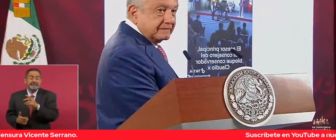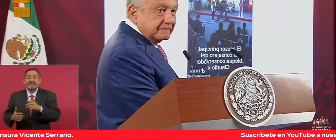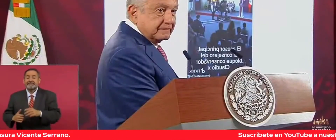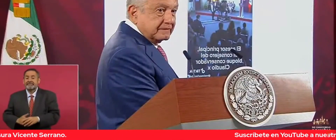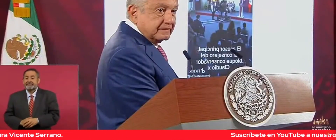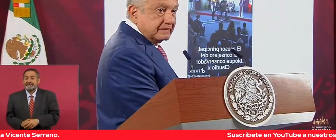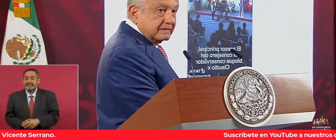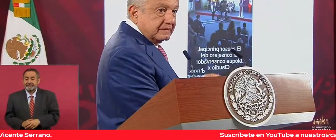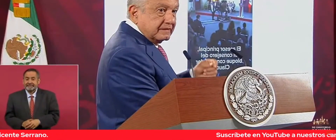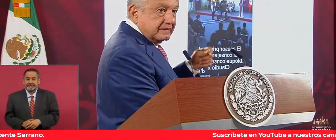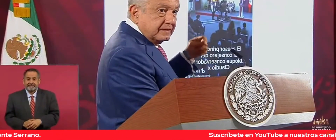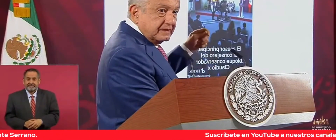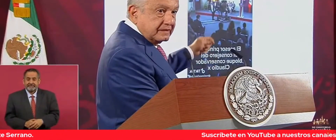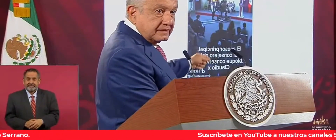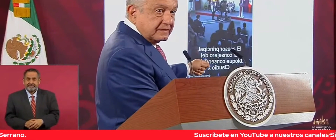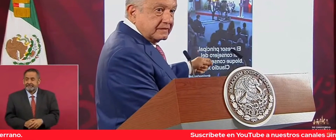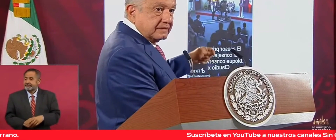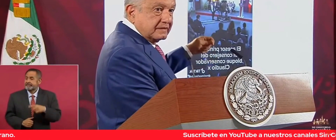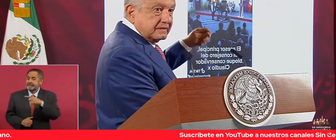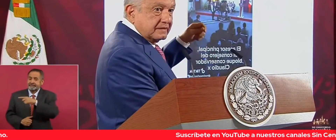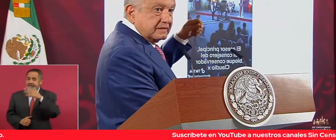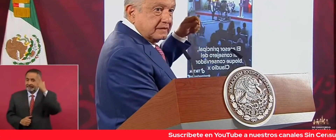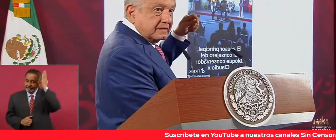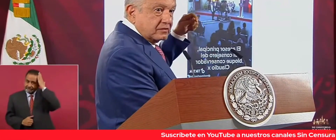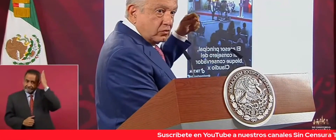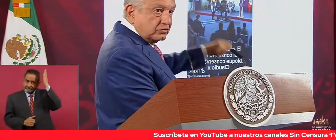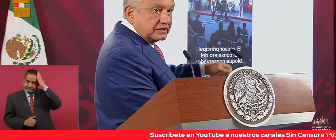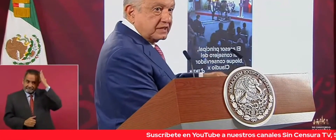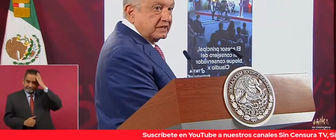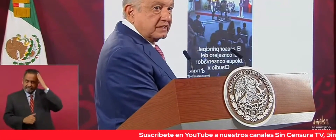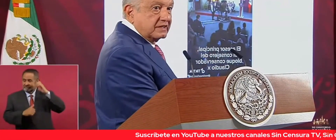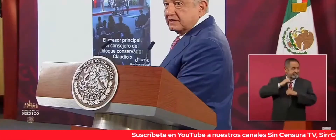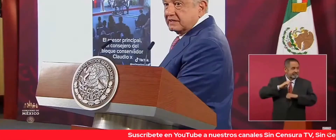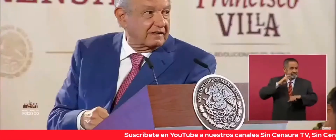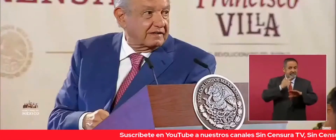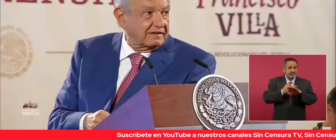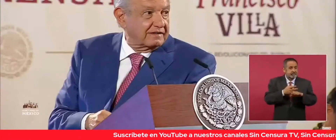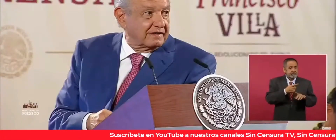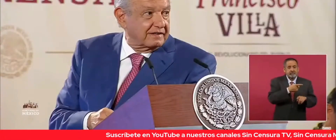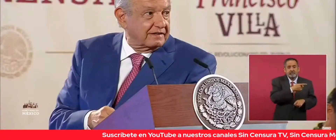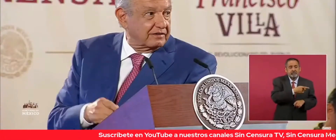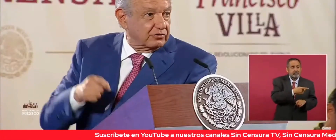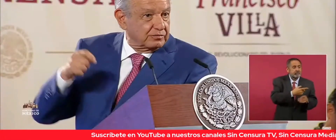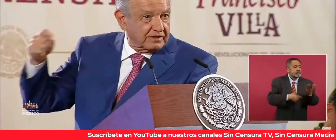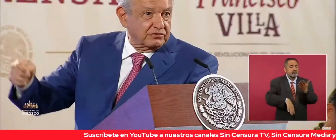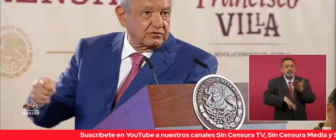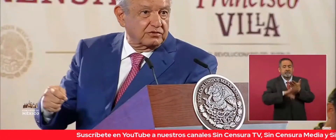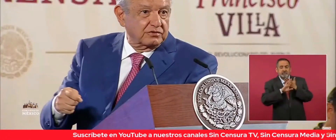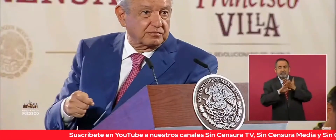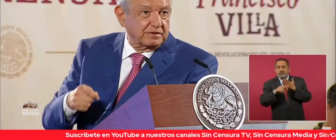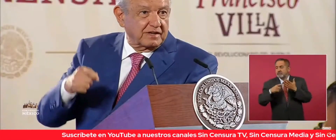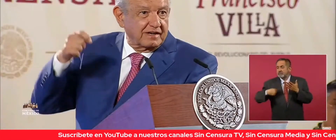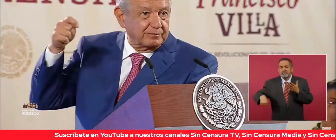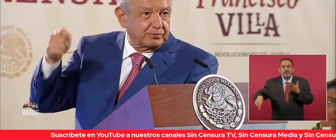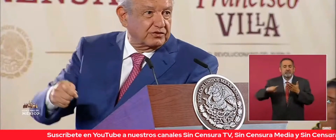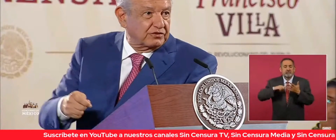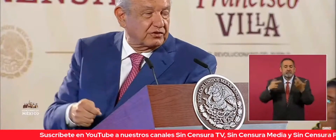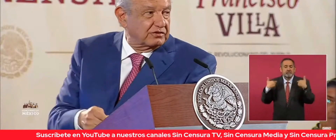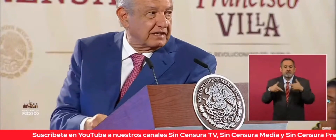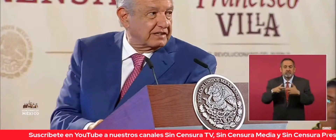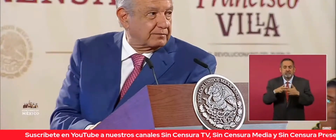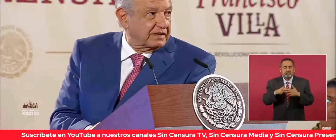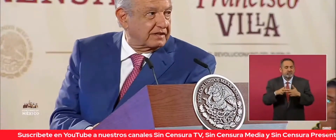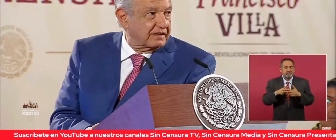líder contra de los maestros para la